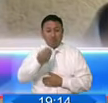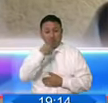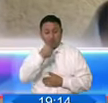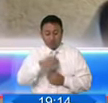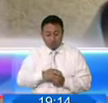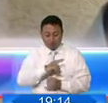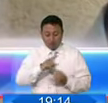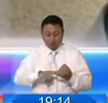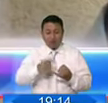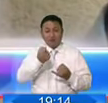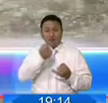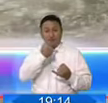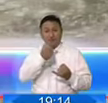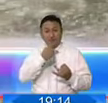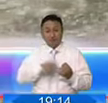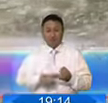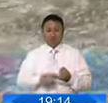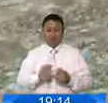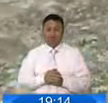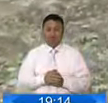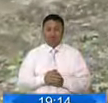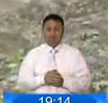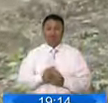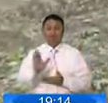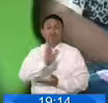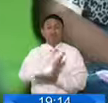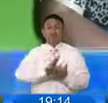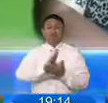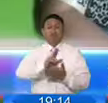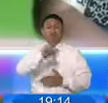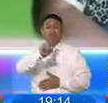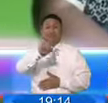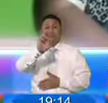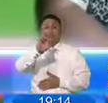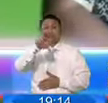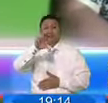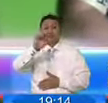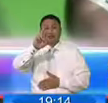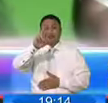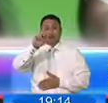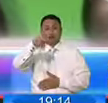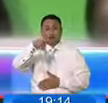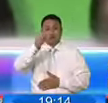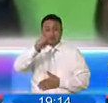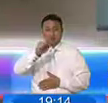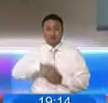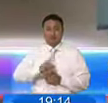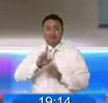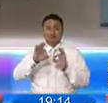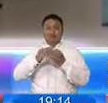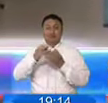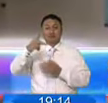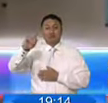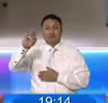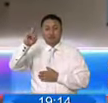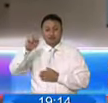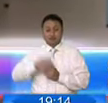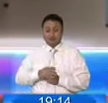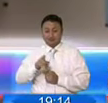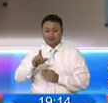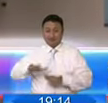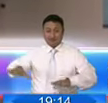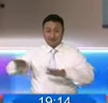para la medicina en la cooperativa venceremos en cambio permanece la familia de katy el ambiente de dolores